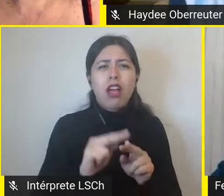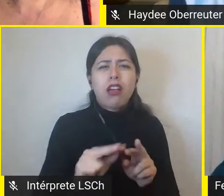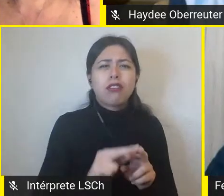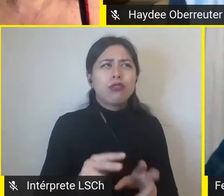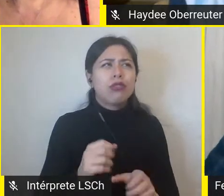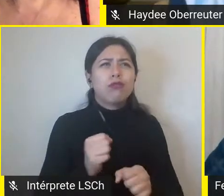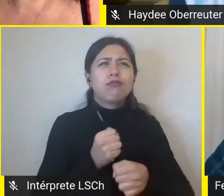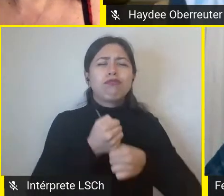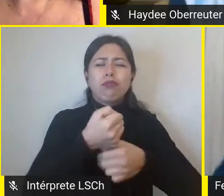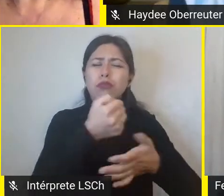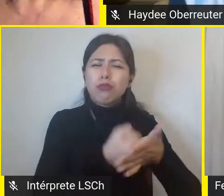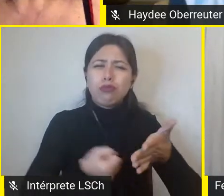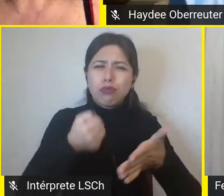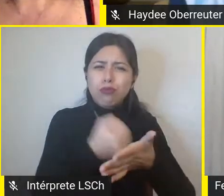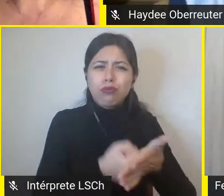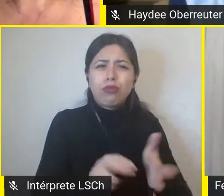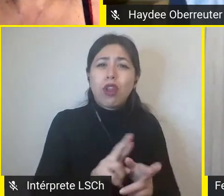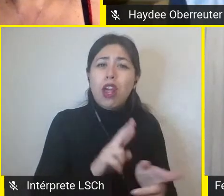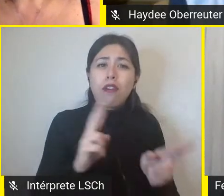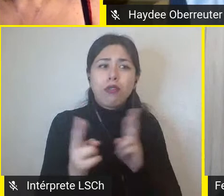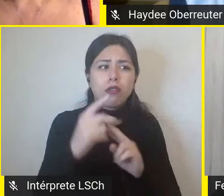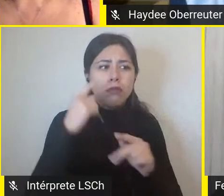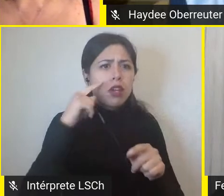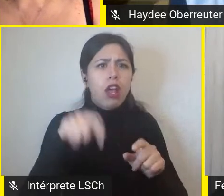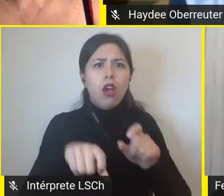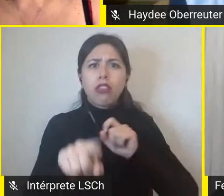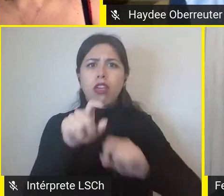revolucionarias y ahora está defendiendo a la AFP,